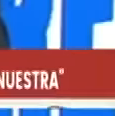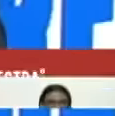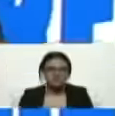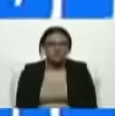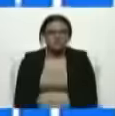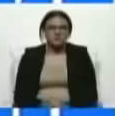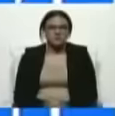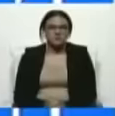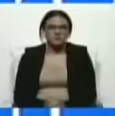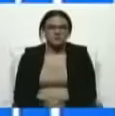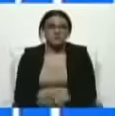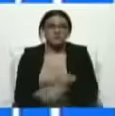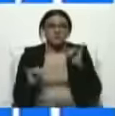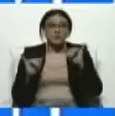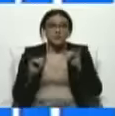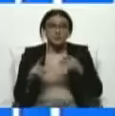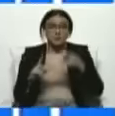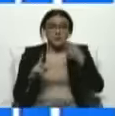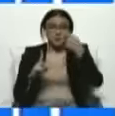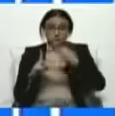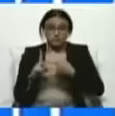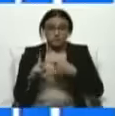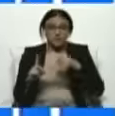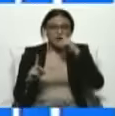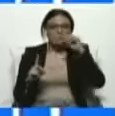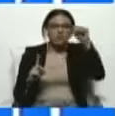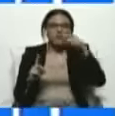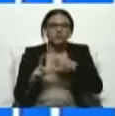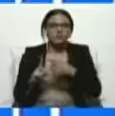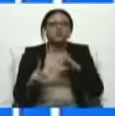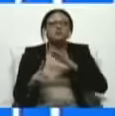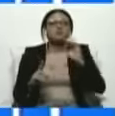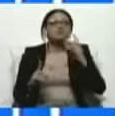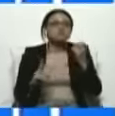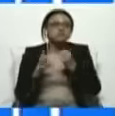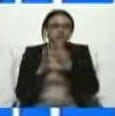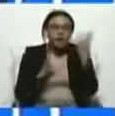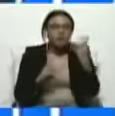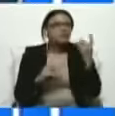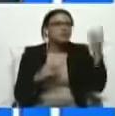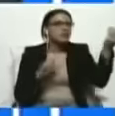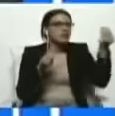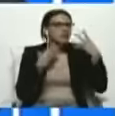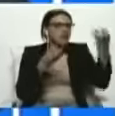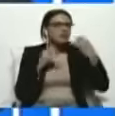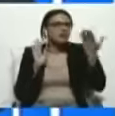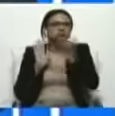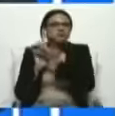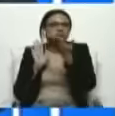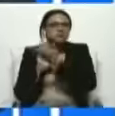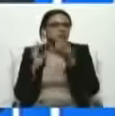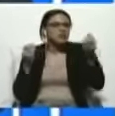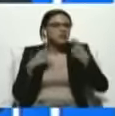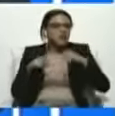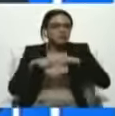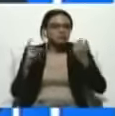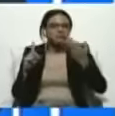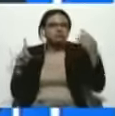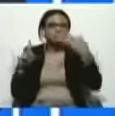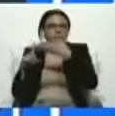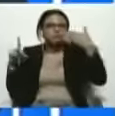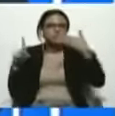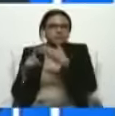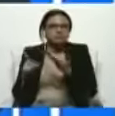Y aún así se va para la calle a encontrarse con su pueblo y ha sido una verdadera explosión de frenesí,